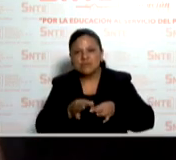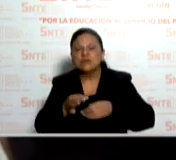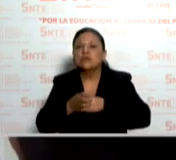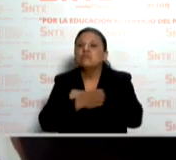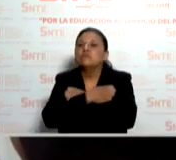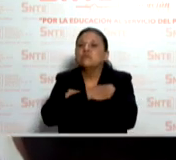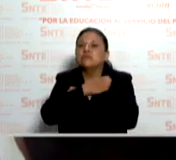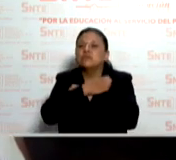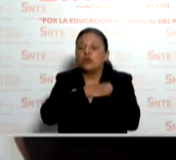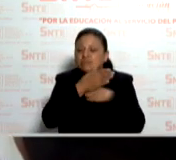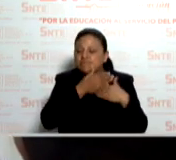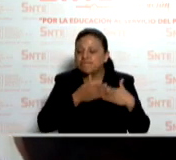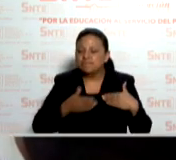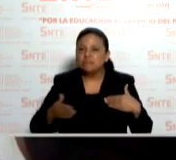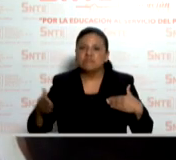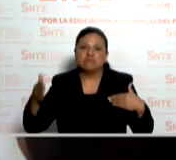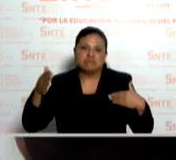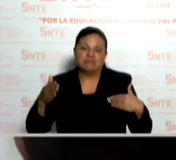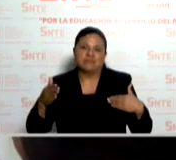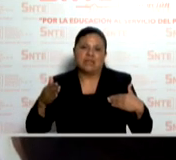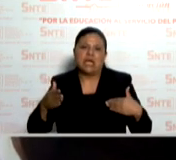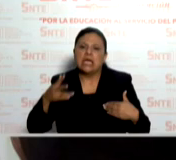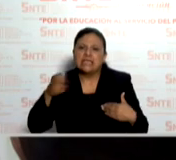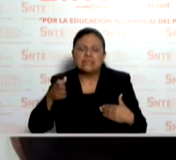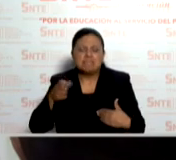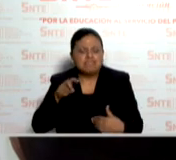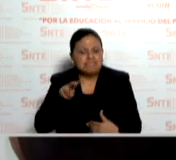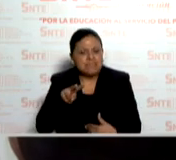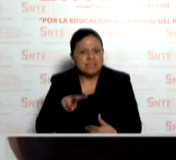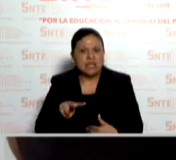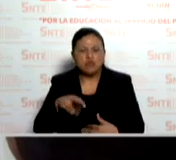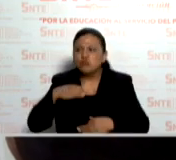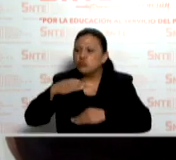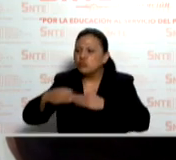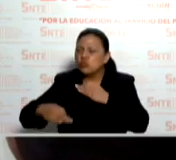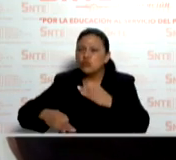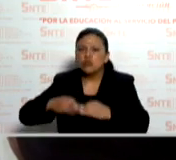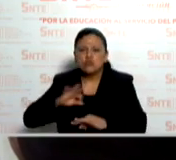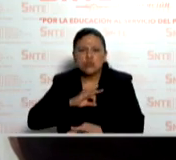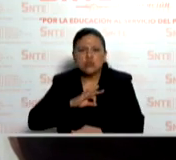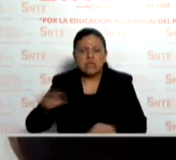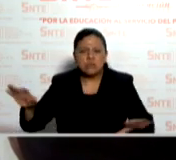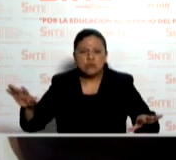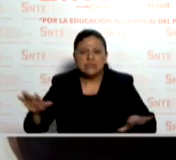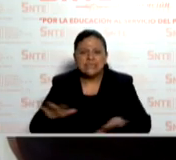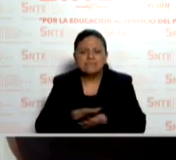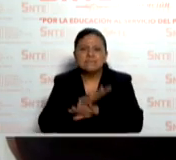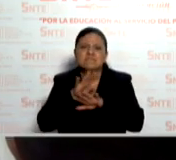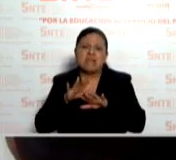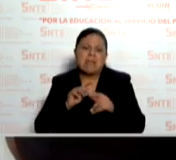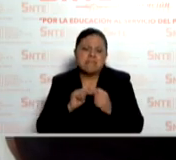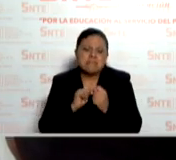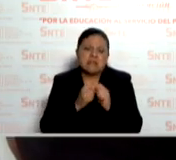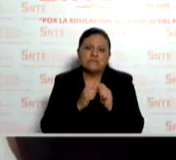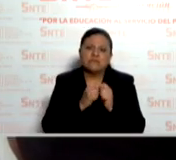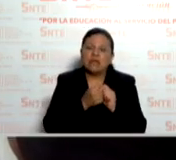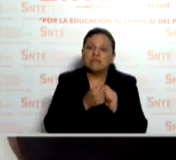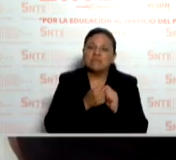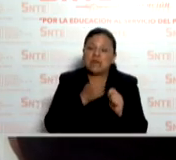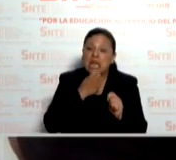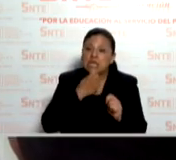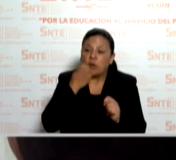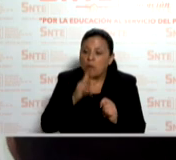durante su gestión nos ha dado la certeza de que somos capaces de transformar, valorar y defender la escuela